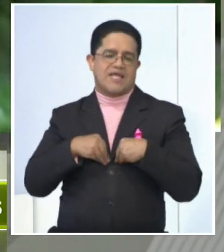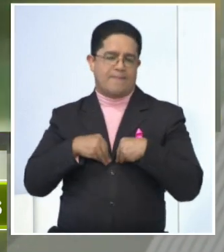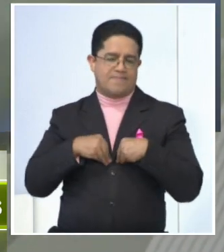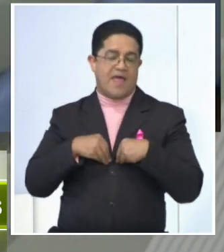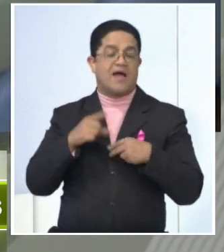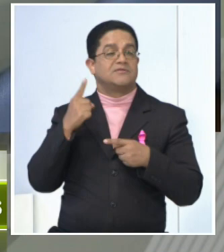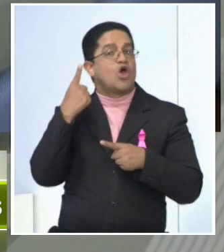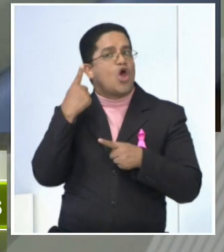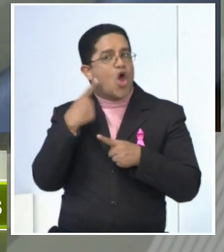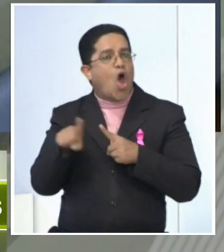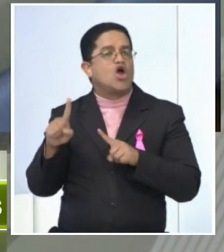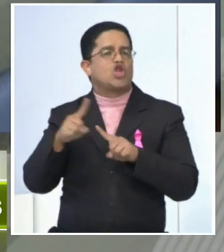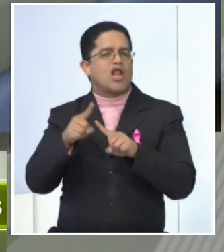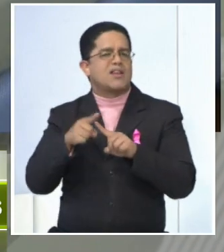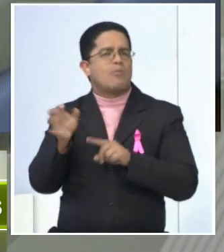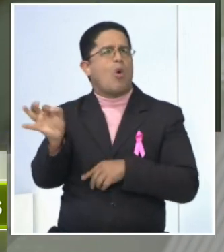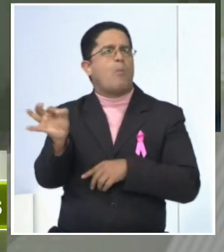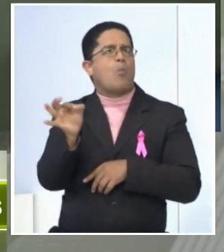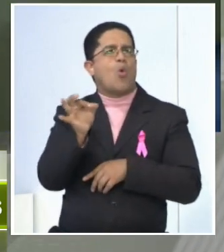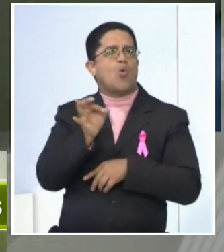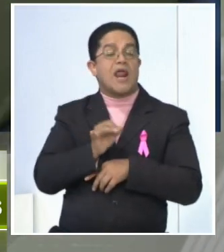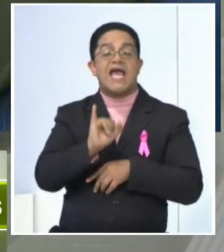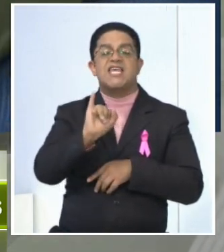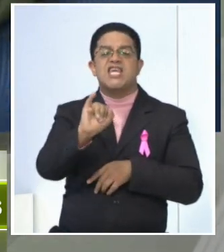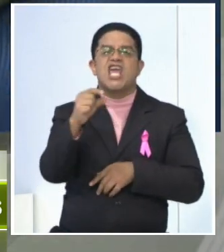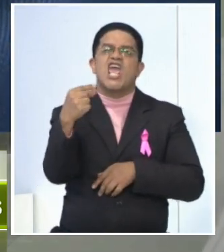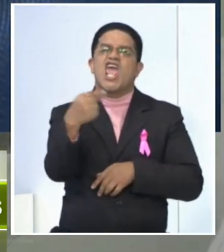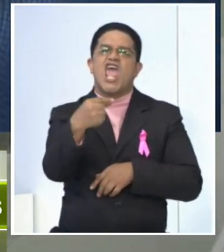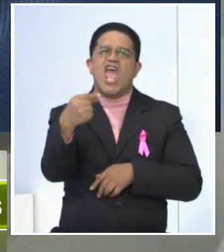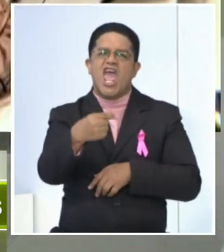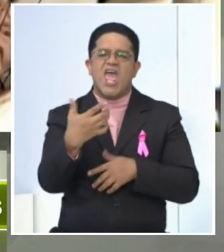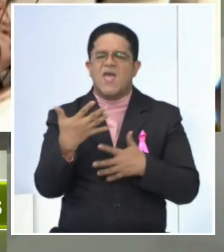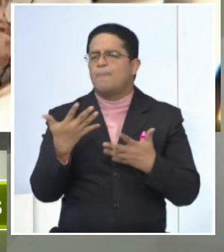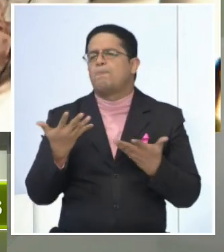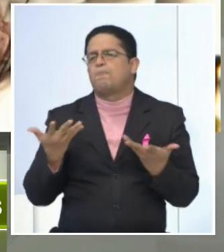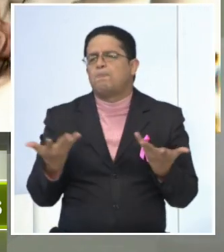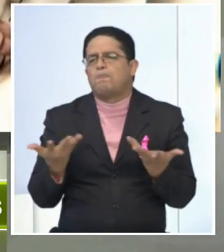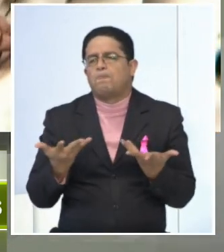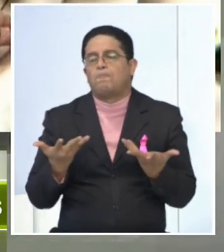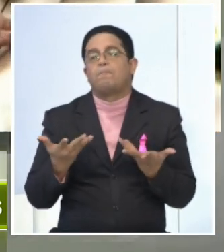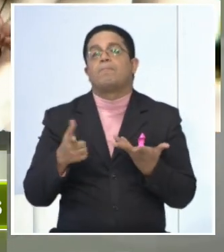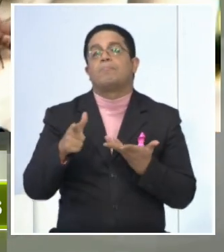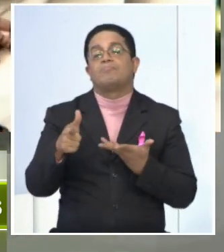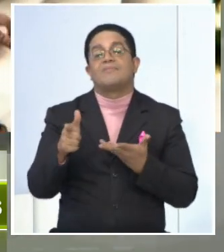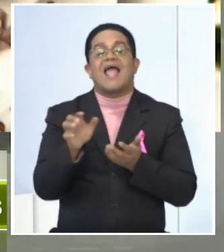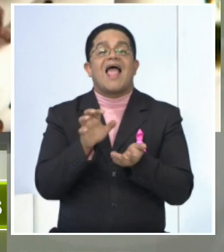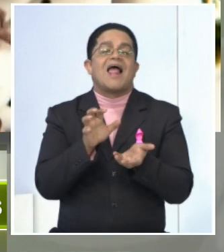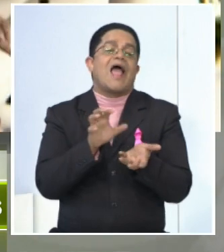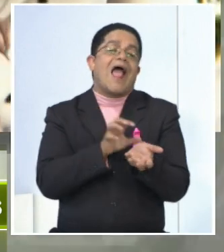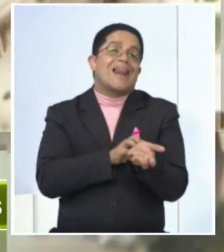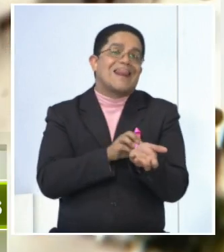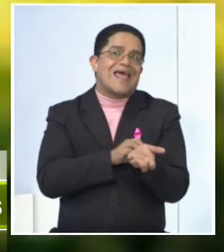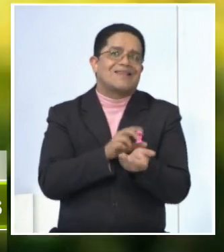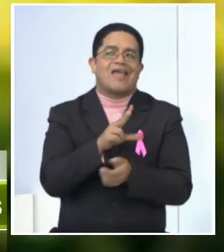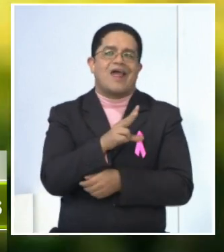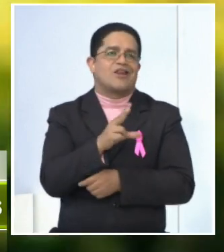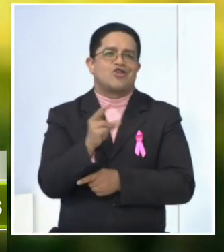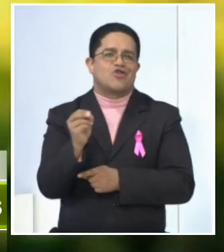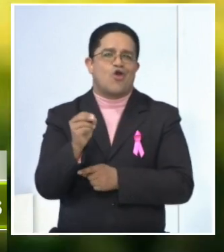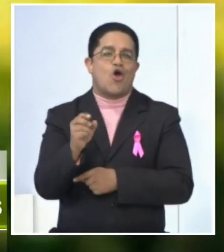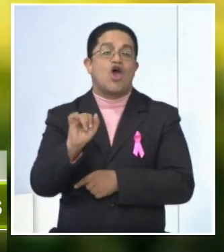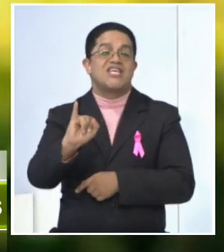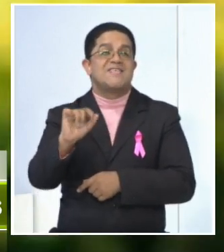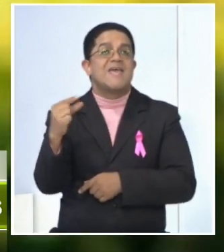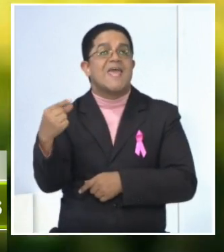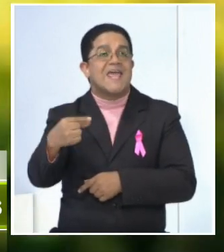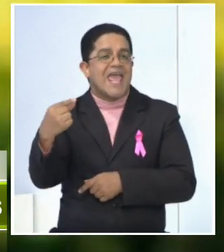E, sino por otro tipo de moléculas como la IgG. Esas son lo que llamamos alergias alimentarias no mediadas por IgE